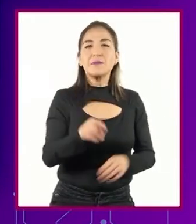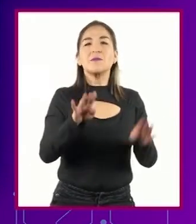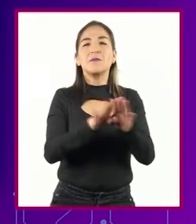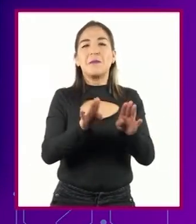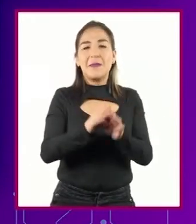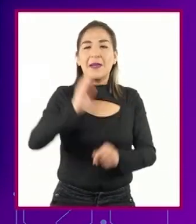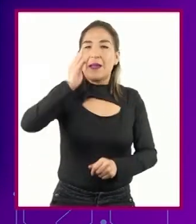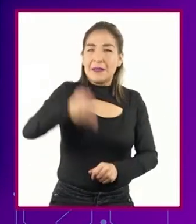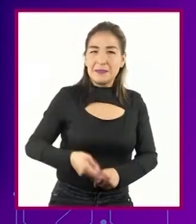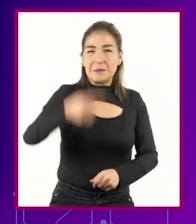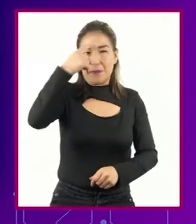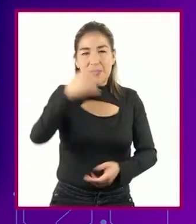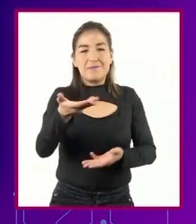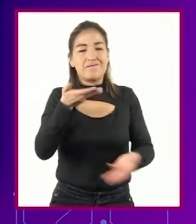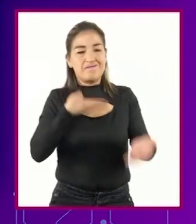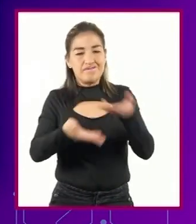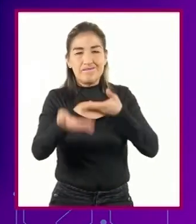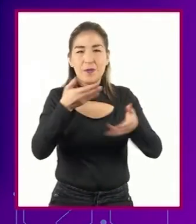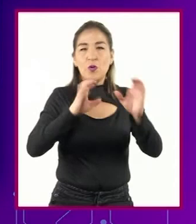disposición para entablarlo.